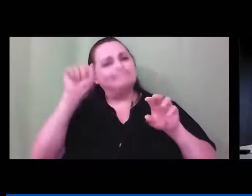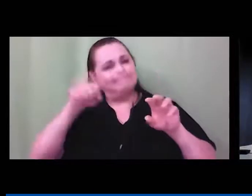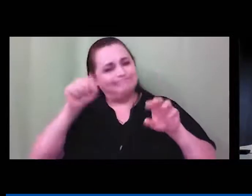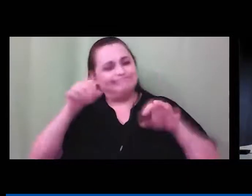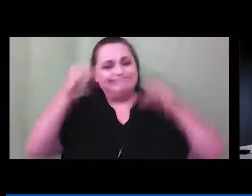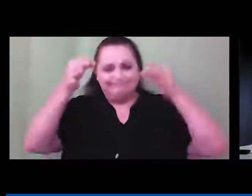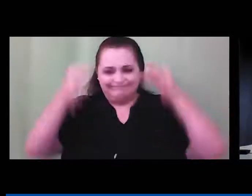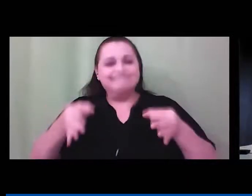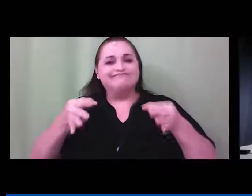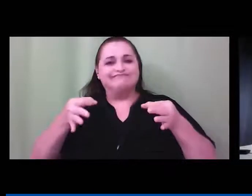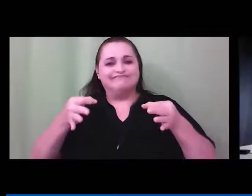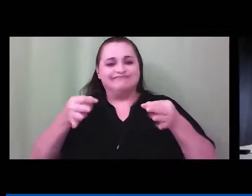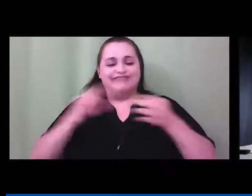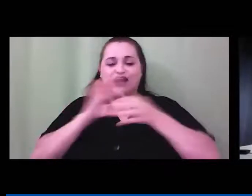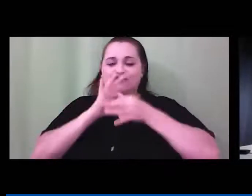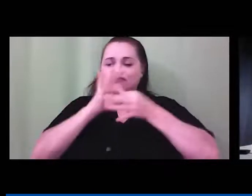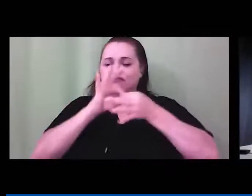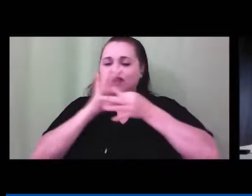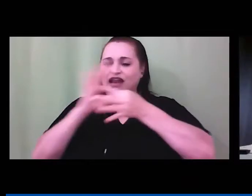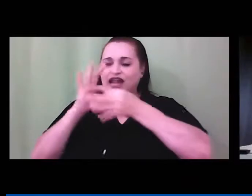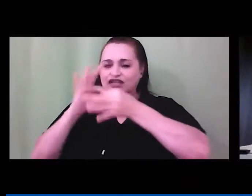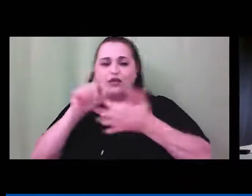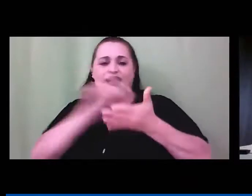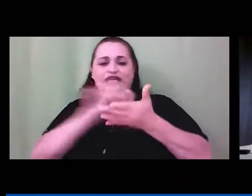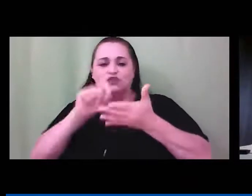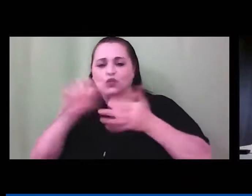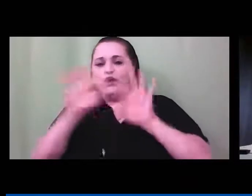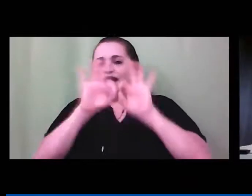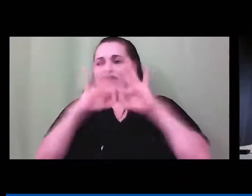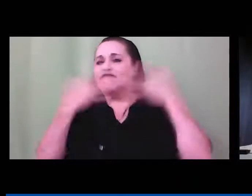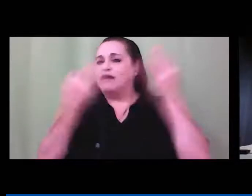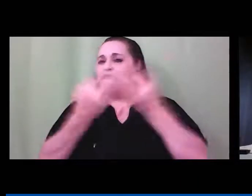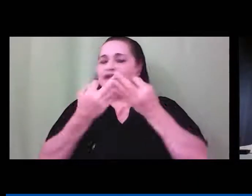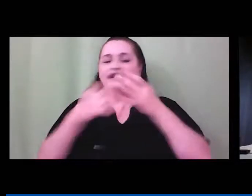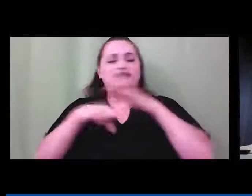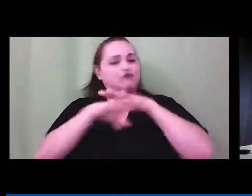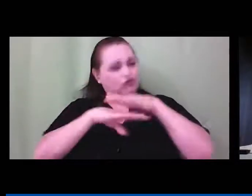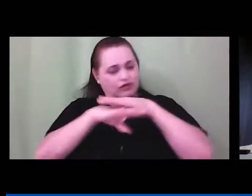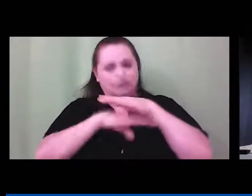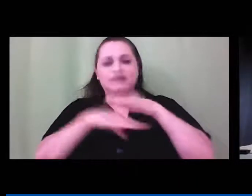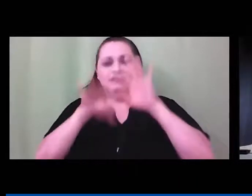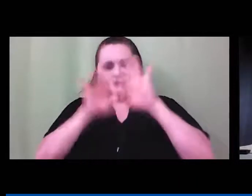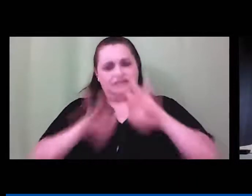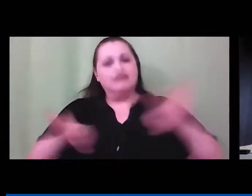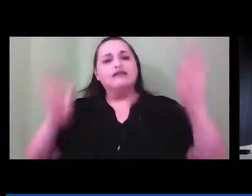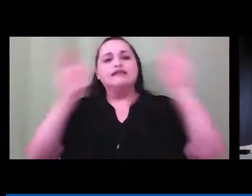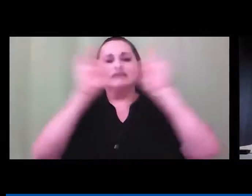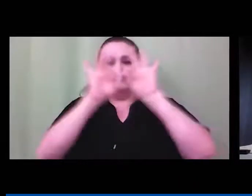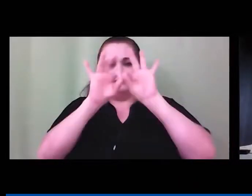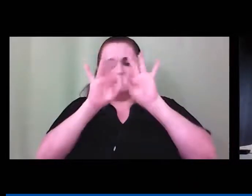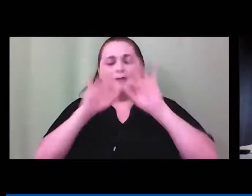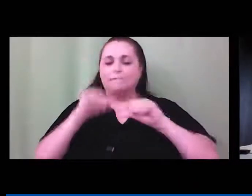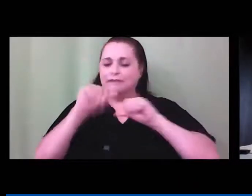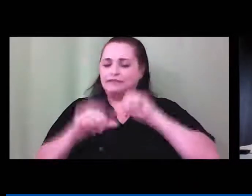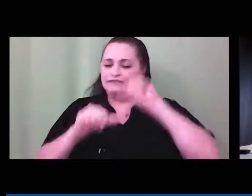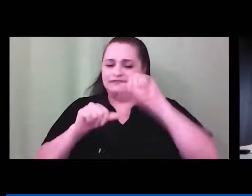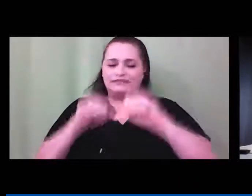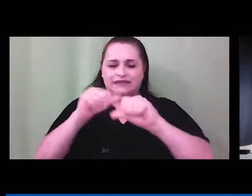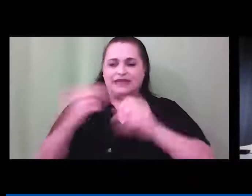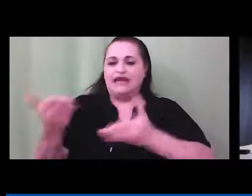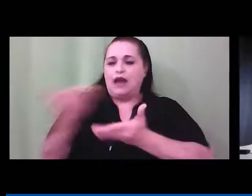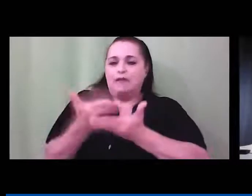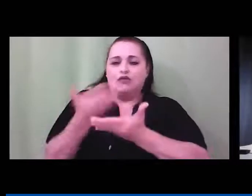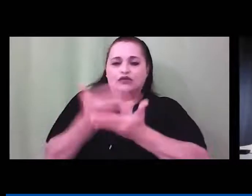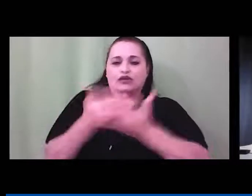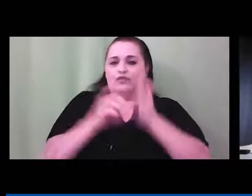definitivamente la relación escuela-familia es fundamental para seguir aportando en el